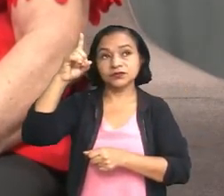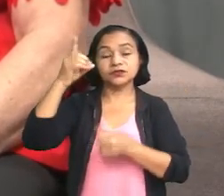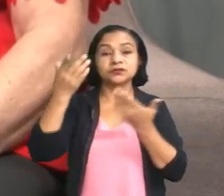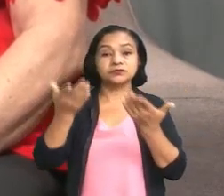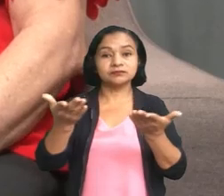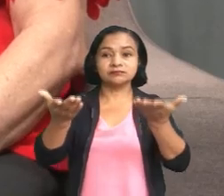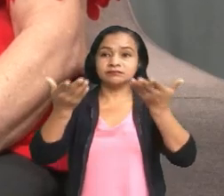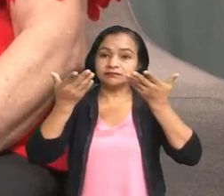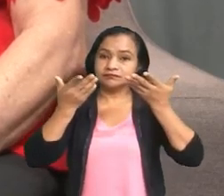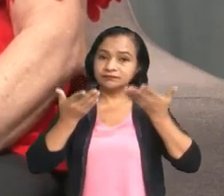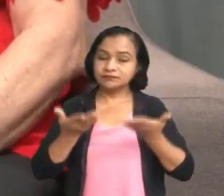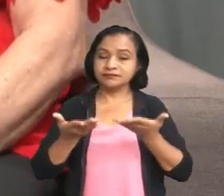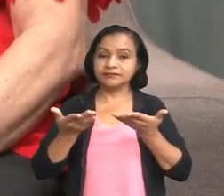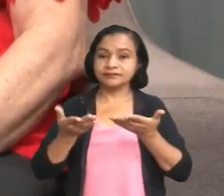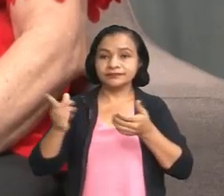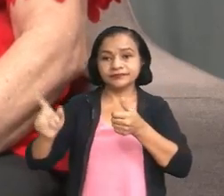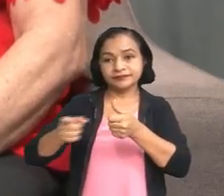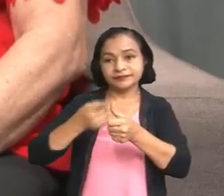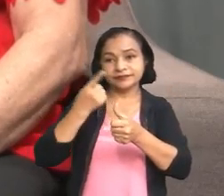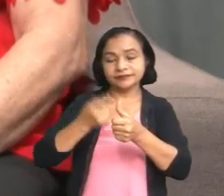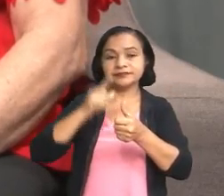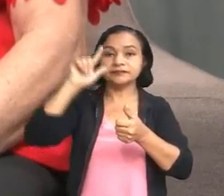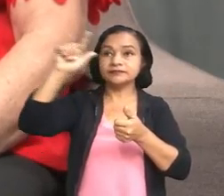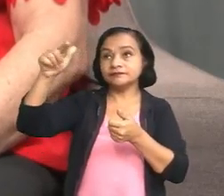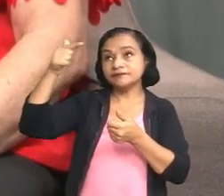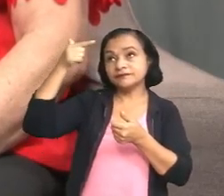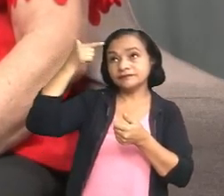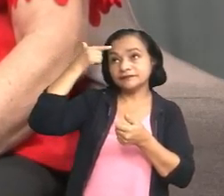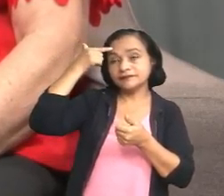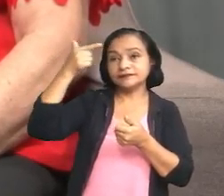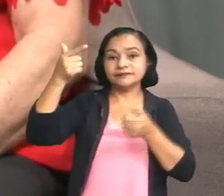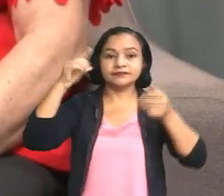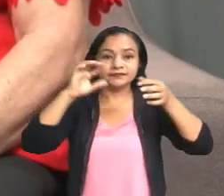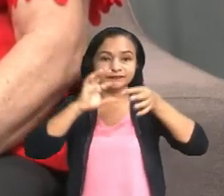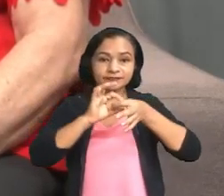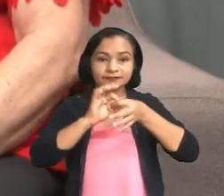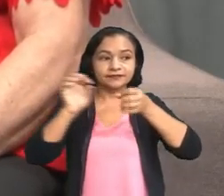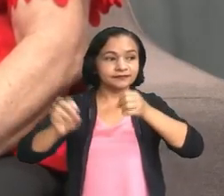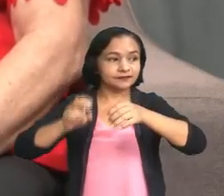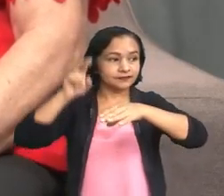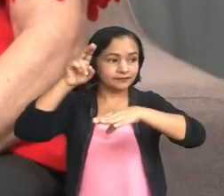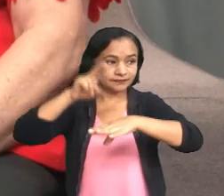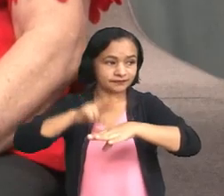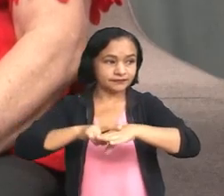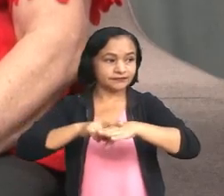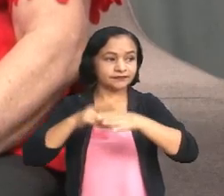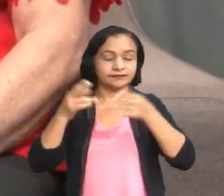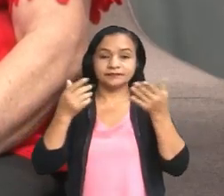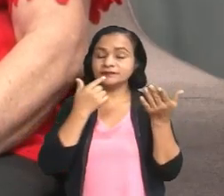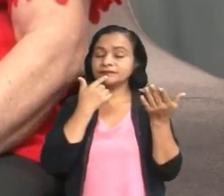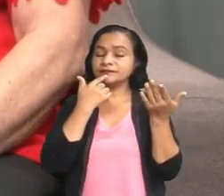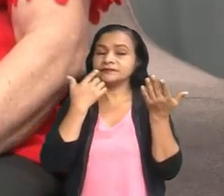da, pero también a nuestro gobierno de reconciliación y unidad nacional por